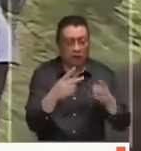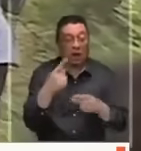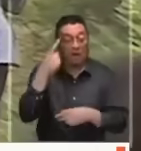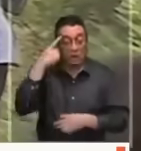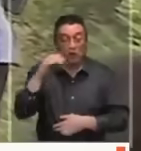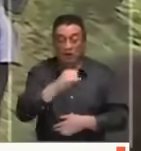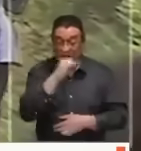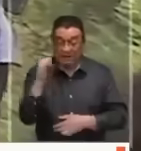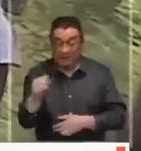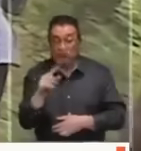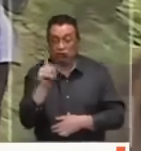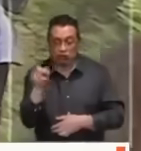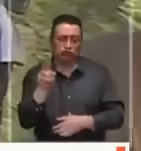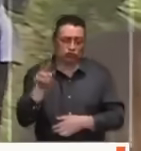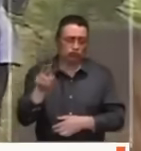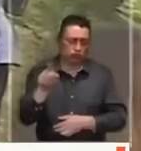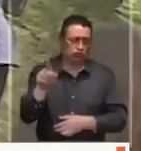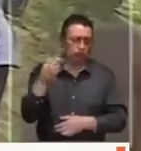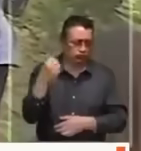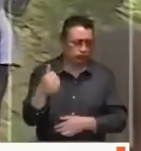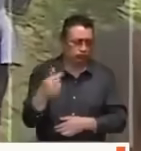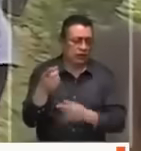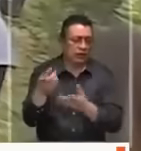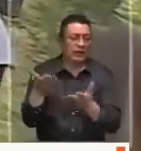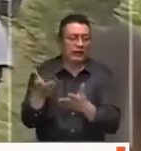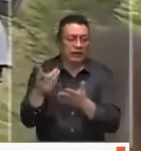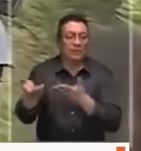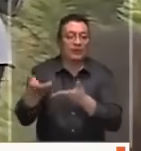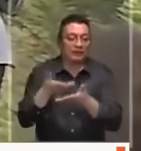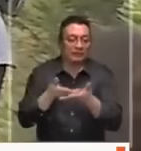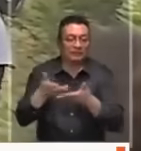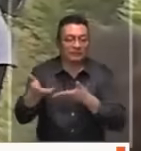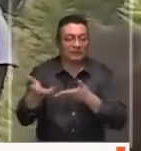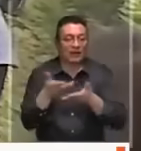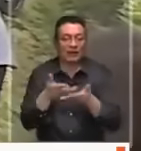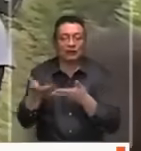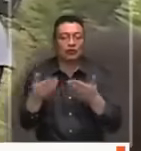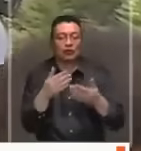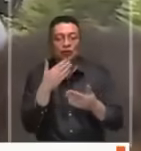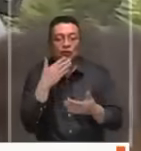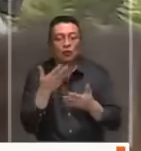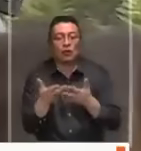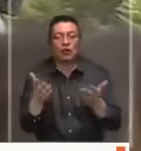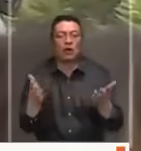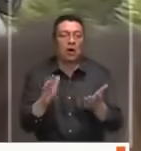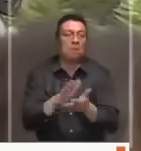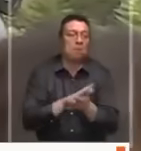destacaron que lo que ellos, o la relación que tenían al momento de enfrentarse a una